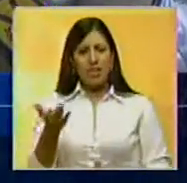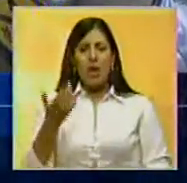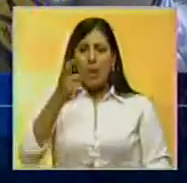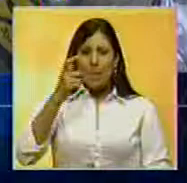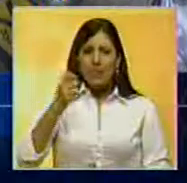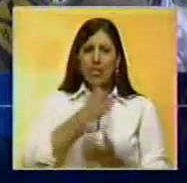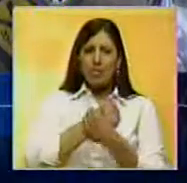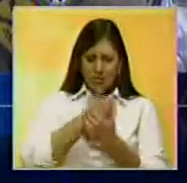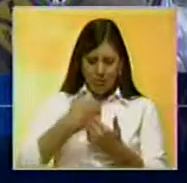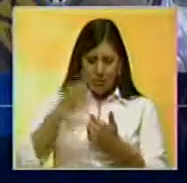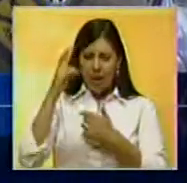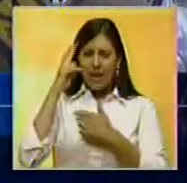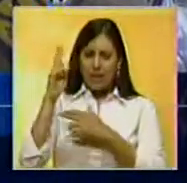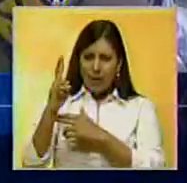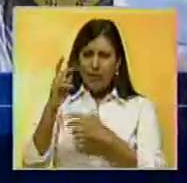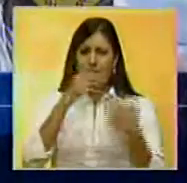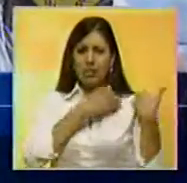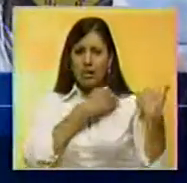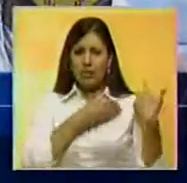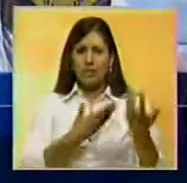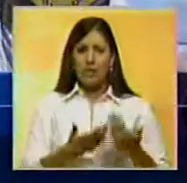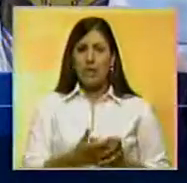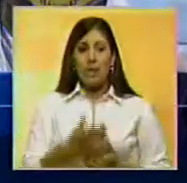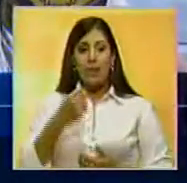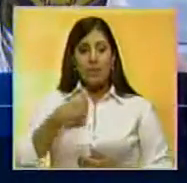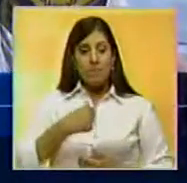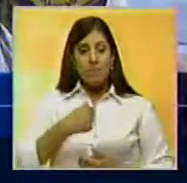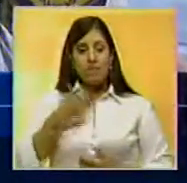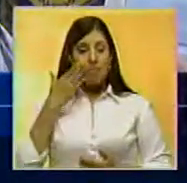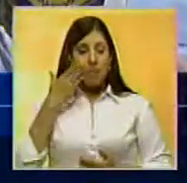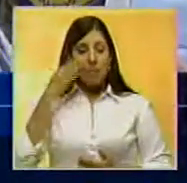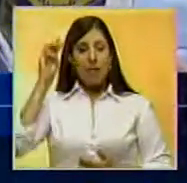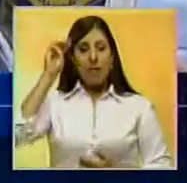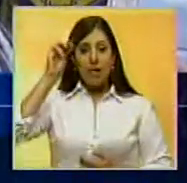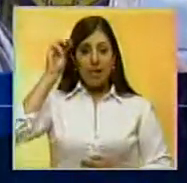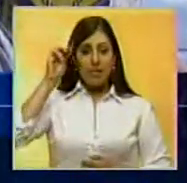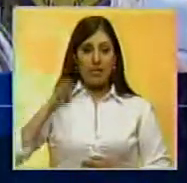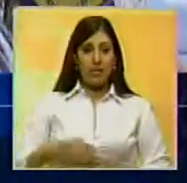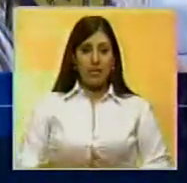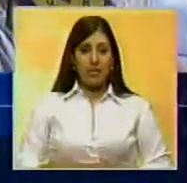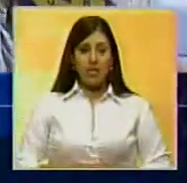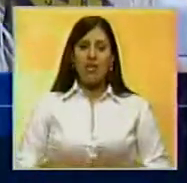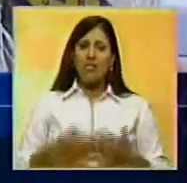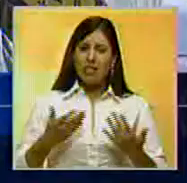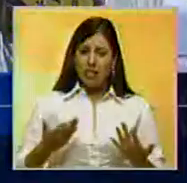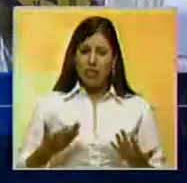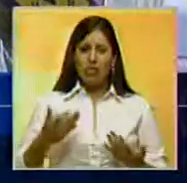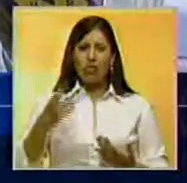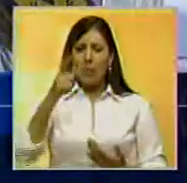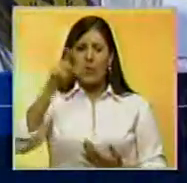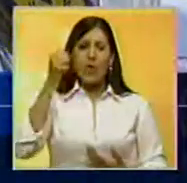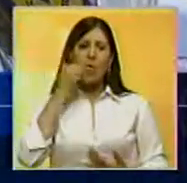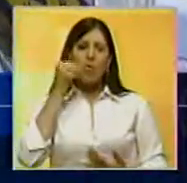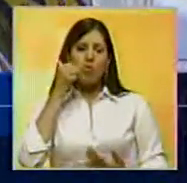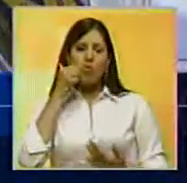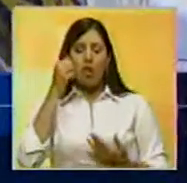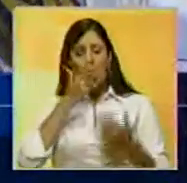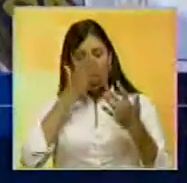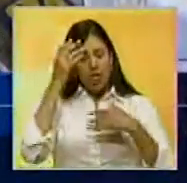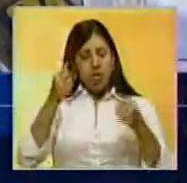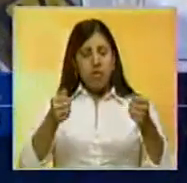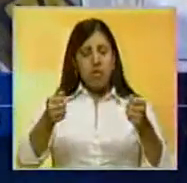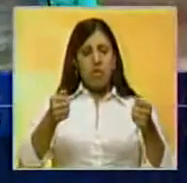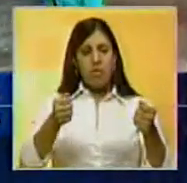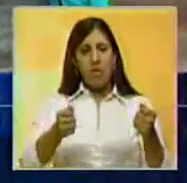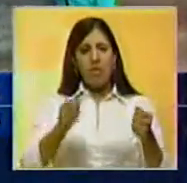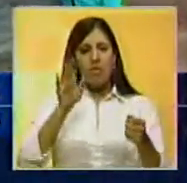se amen ellos mismos responsables. Ella fue maestra. Entonces por culpa de un negligente se queda dormido en